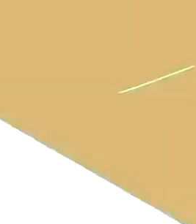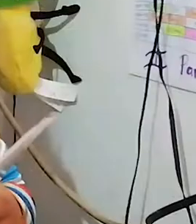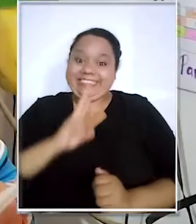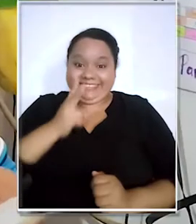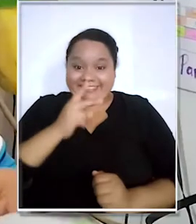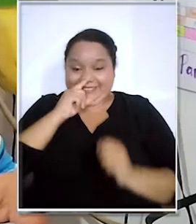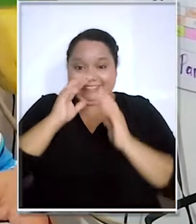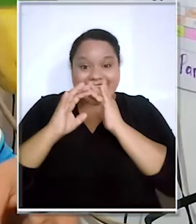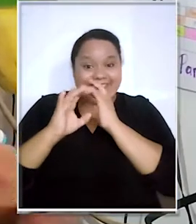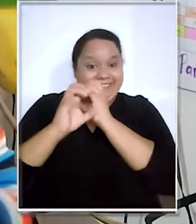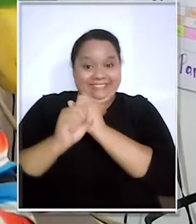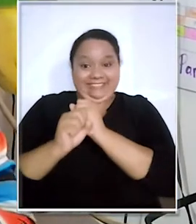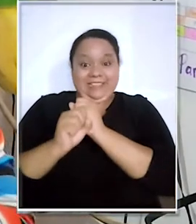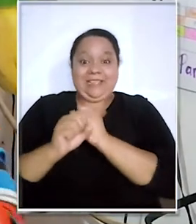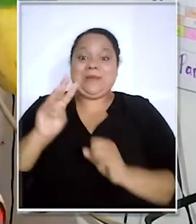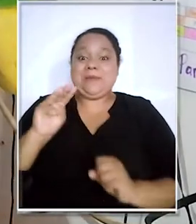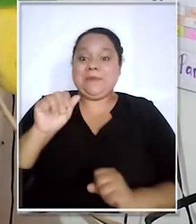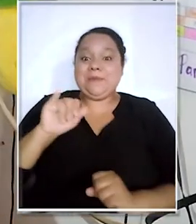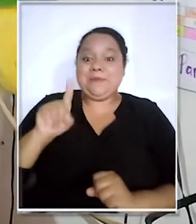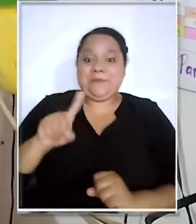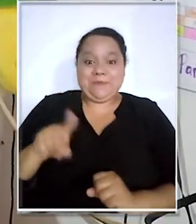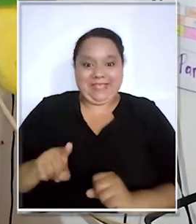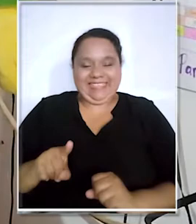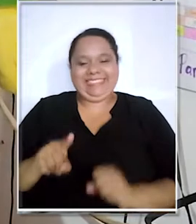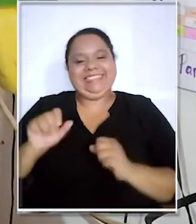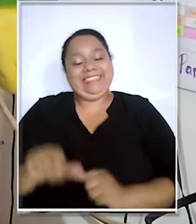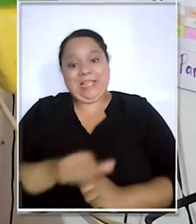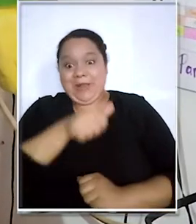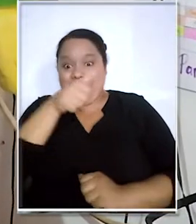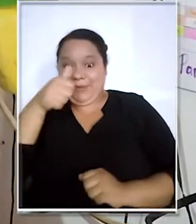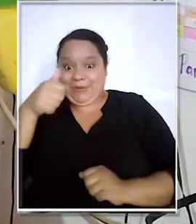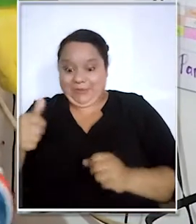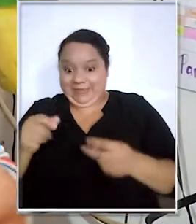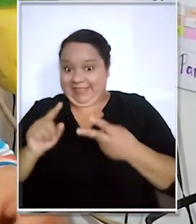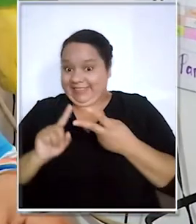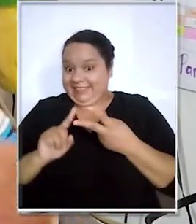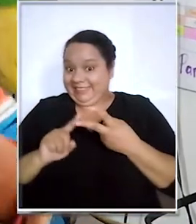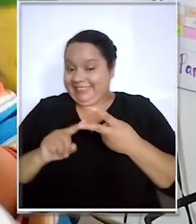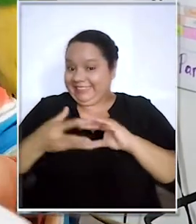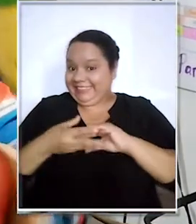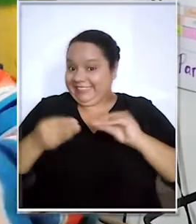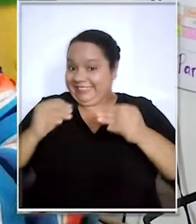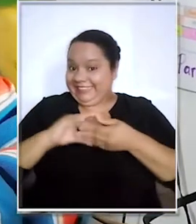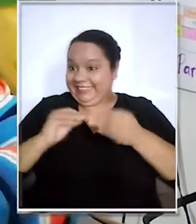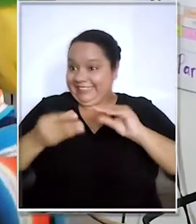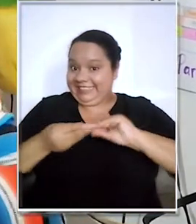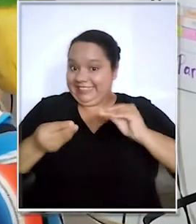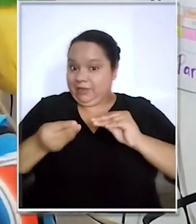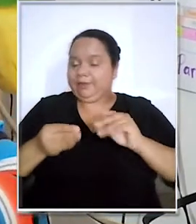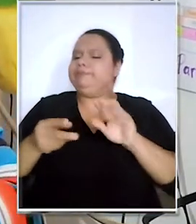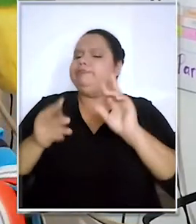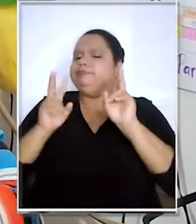¡Qué interesante! El maíz. Pero acá hay algo que les quiero mostrar también. Otro habla sobre